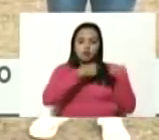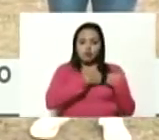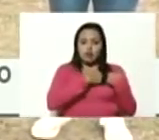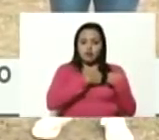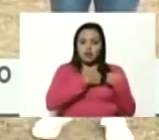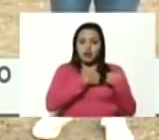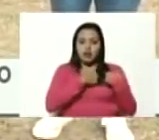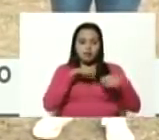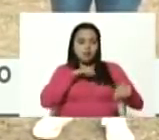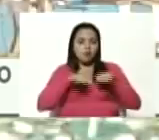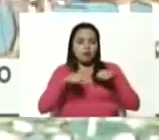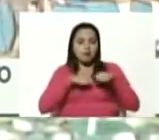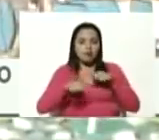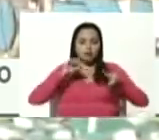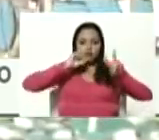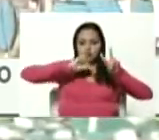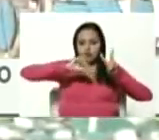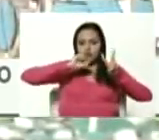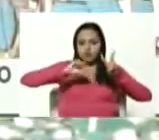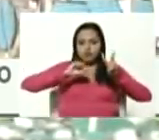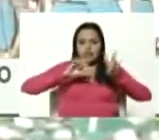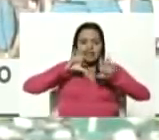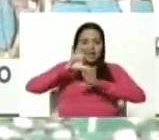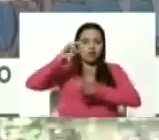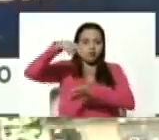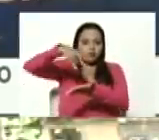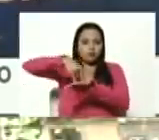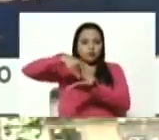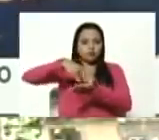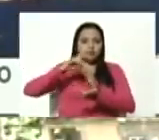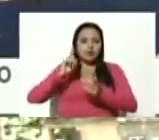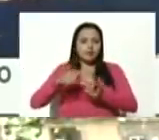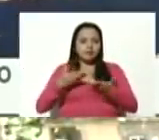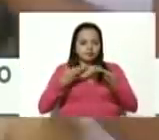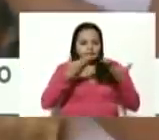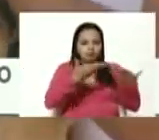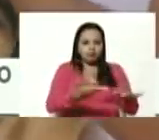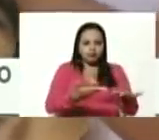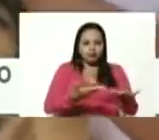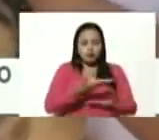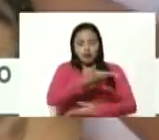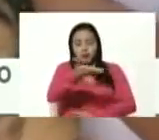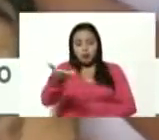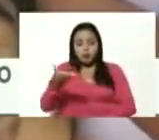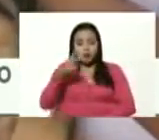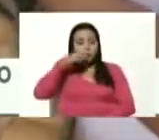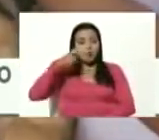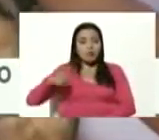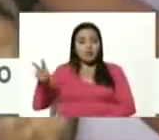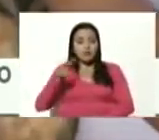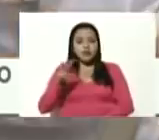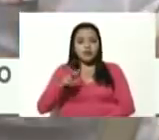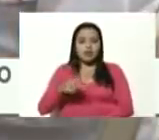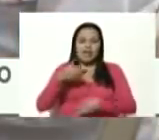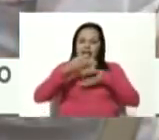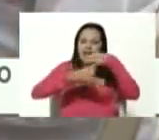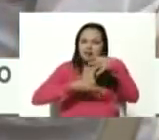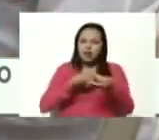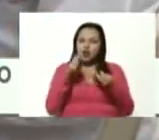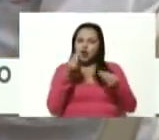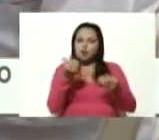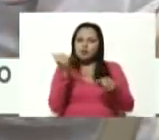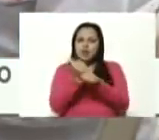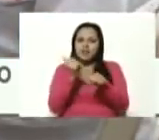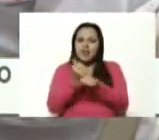del movimiento Somos Venezuela en el estado Carabobo, y le dará también a usted y a todo el pueblo venezolano un parte de la hermosa labor